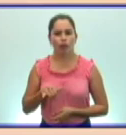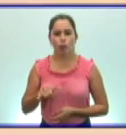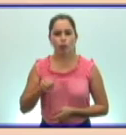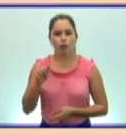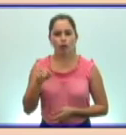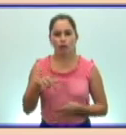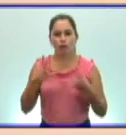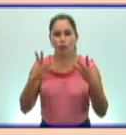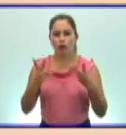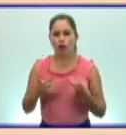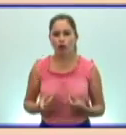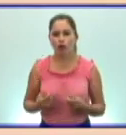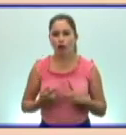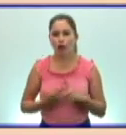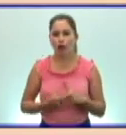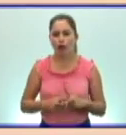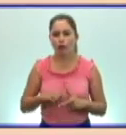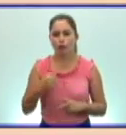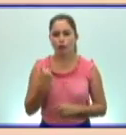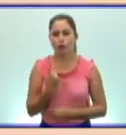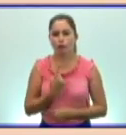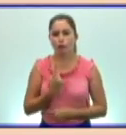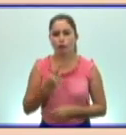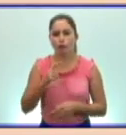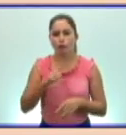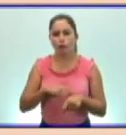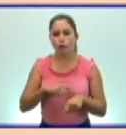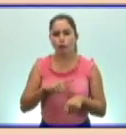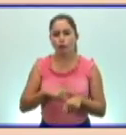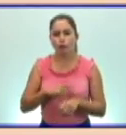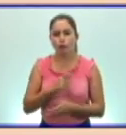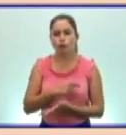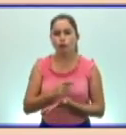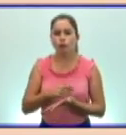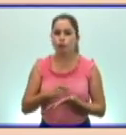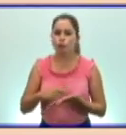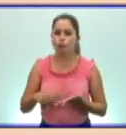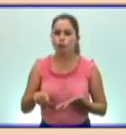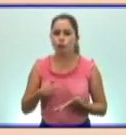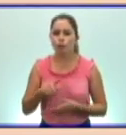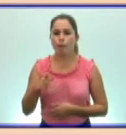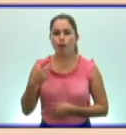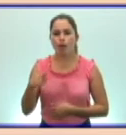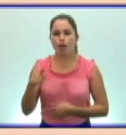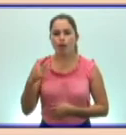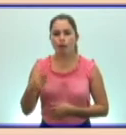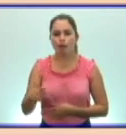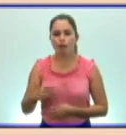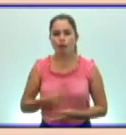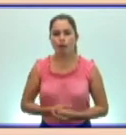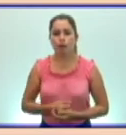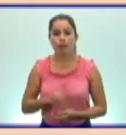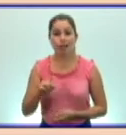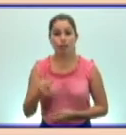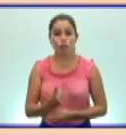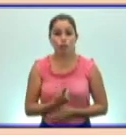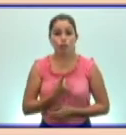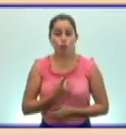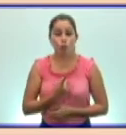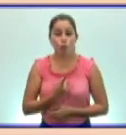cálculo y nosotros vamos a dar un tiempo para que ustedes copien el ejercicio y traten solo